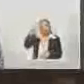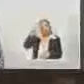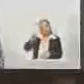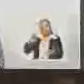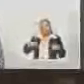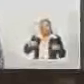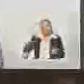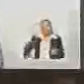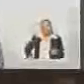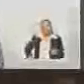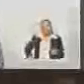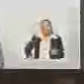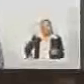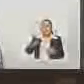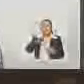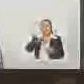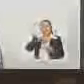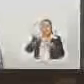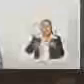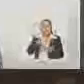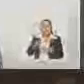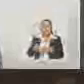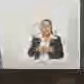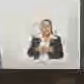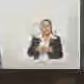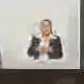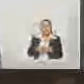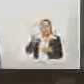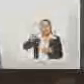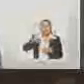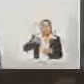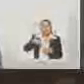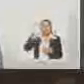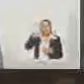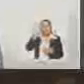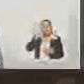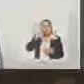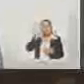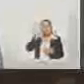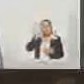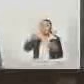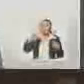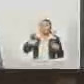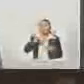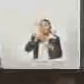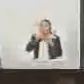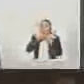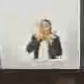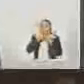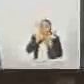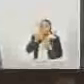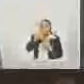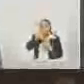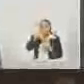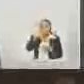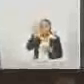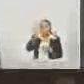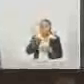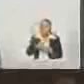de fondo estas problemáticas. ¿Qué es lo que tenemos el día de hoy? Tenemos silencio, tenemos ausencia. ¿Eso es lo que